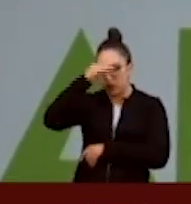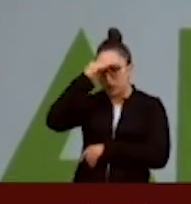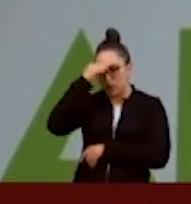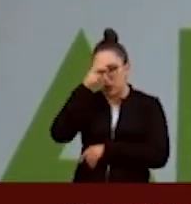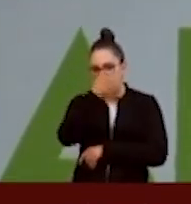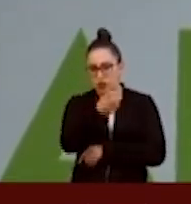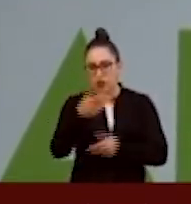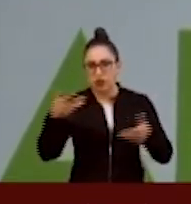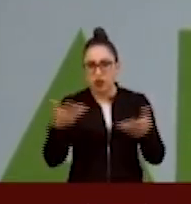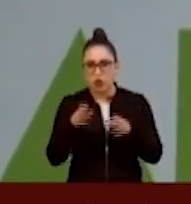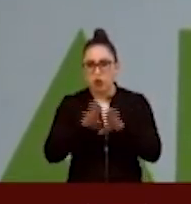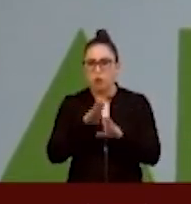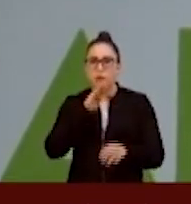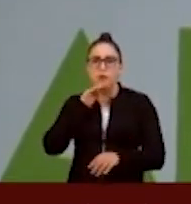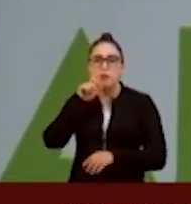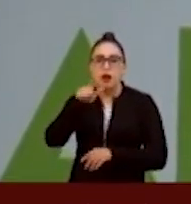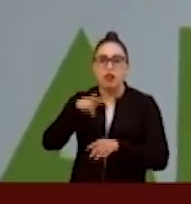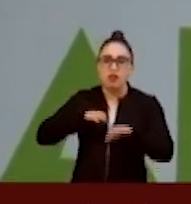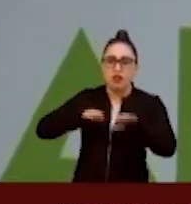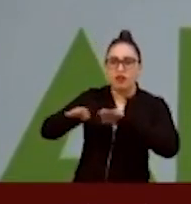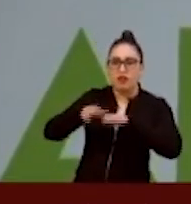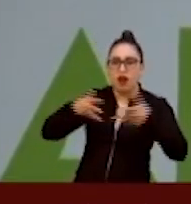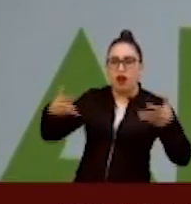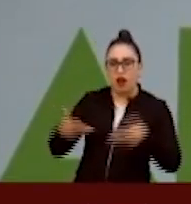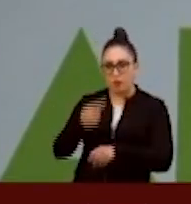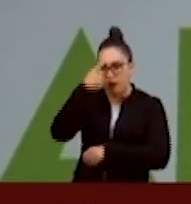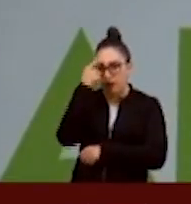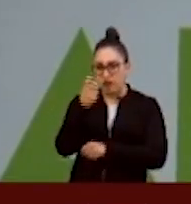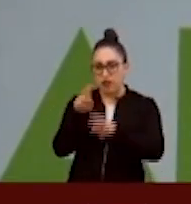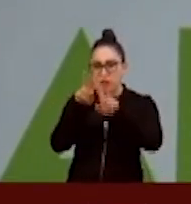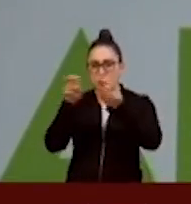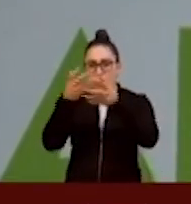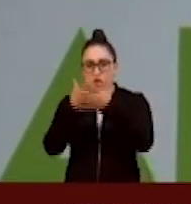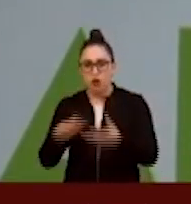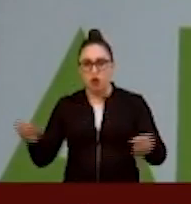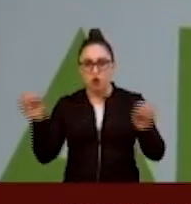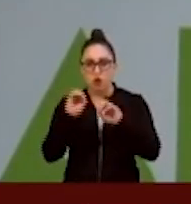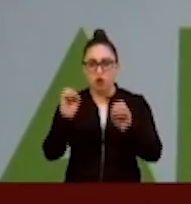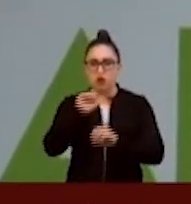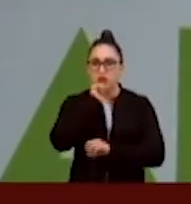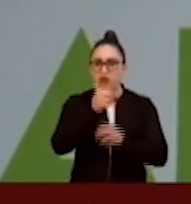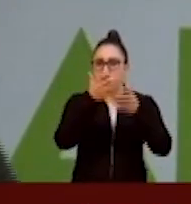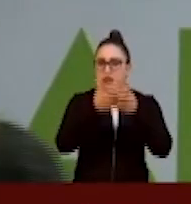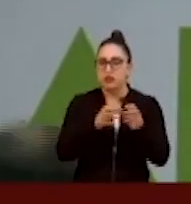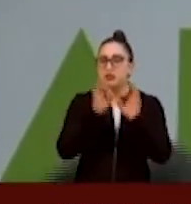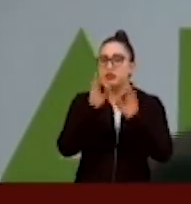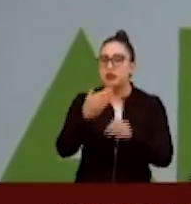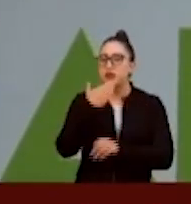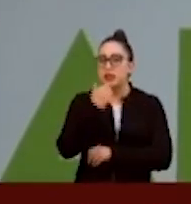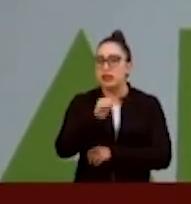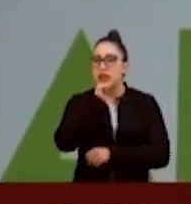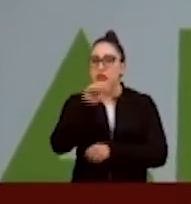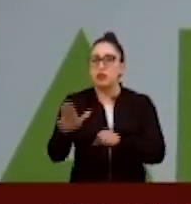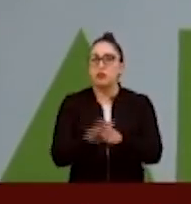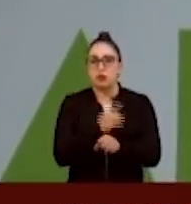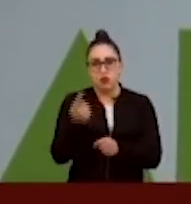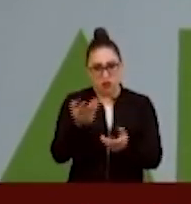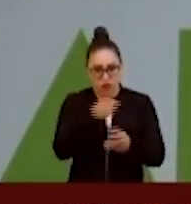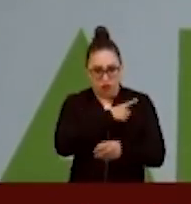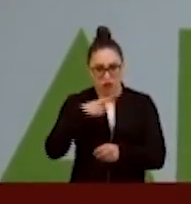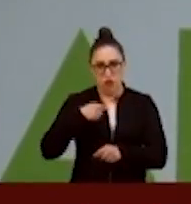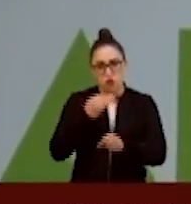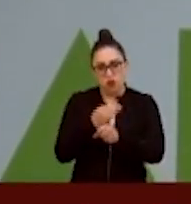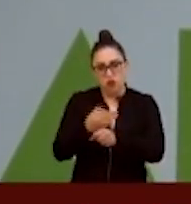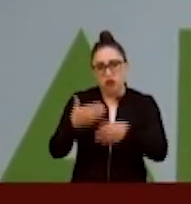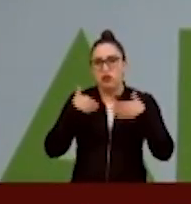un pésimo trabajo en la materia, que no están funcionando, porque hay que ser